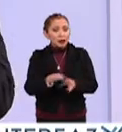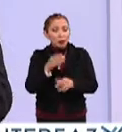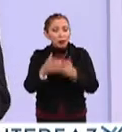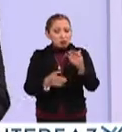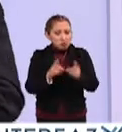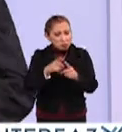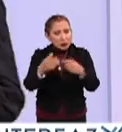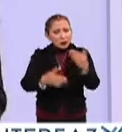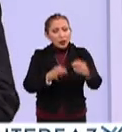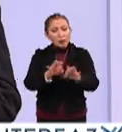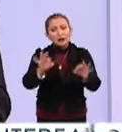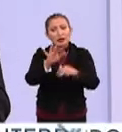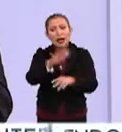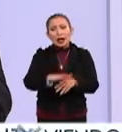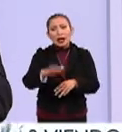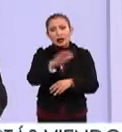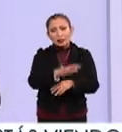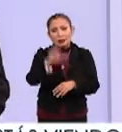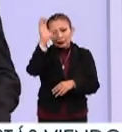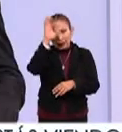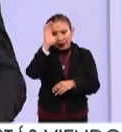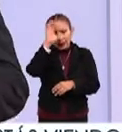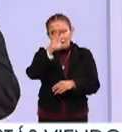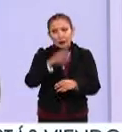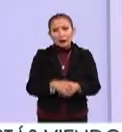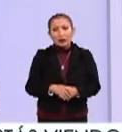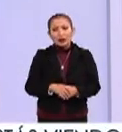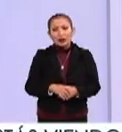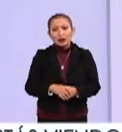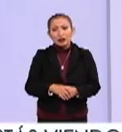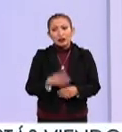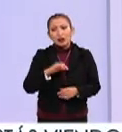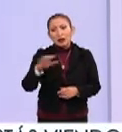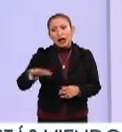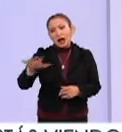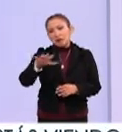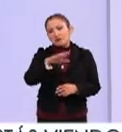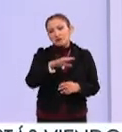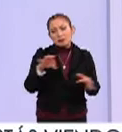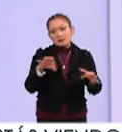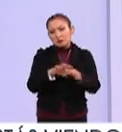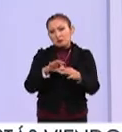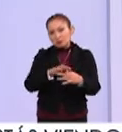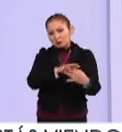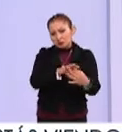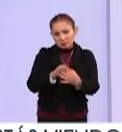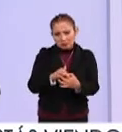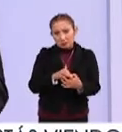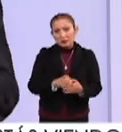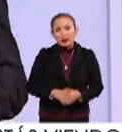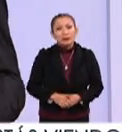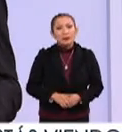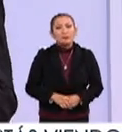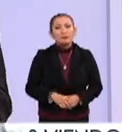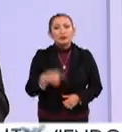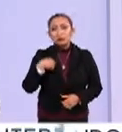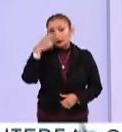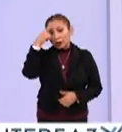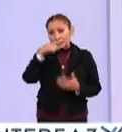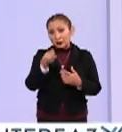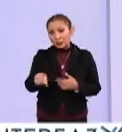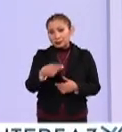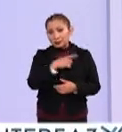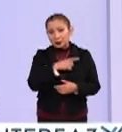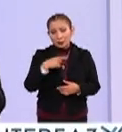desarrollo importante en áreas de la ciencia, cualquier disciplina que ésta se involucre. Y yo creo que ahí